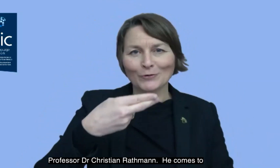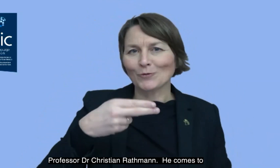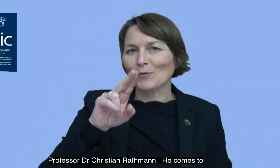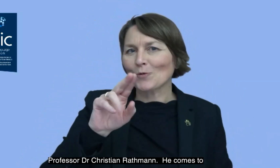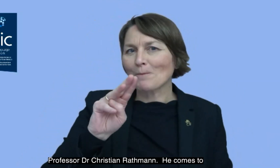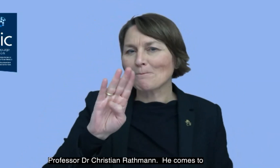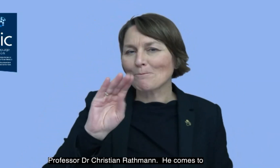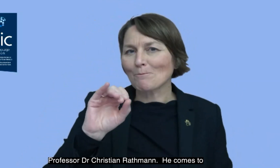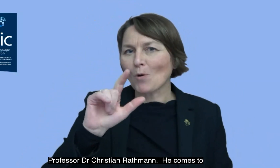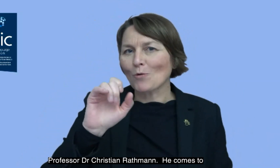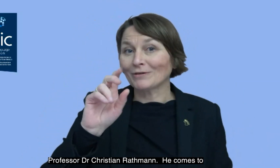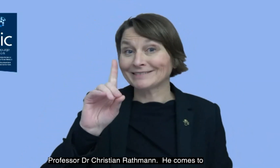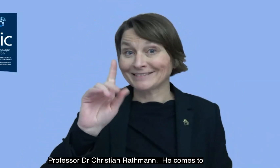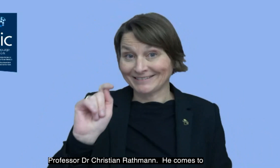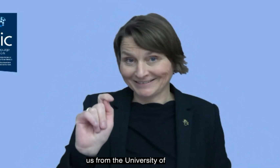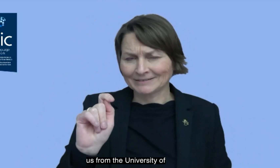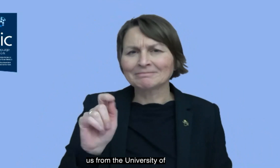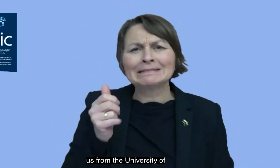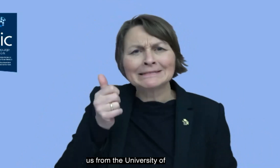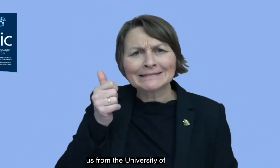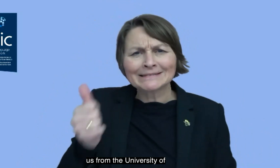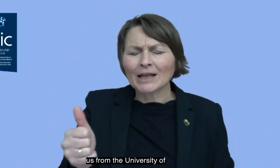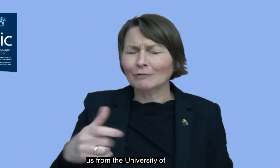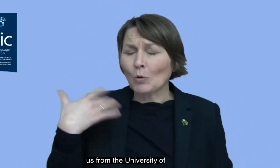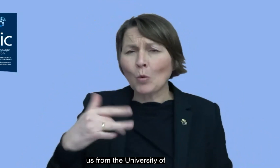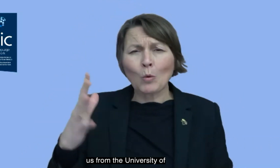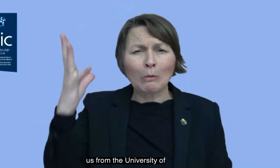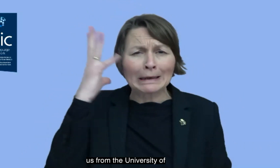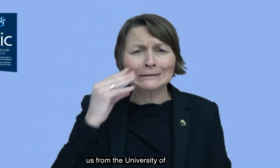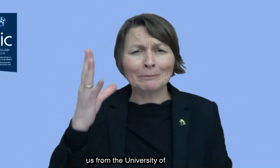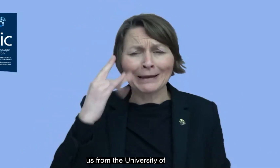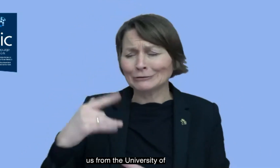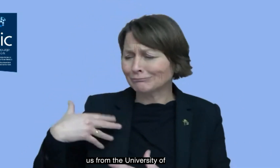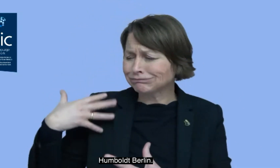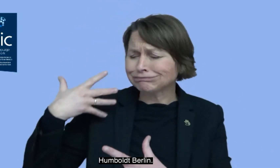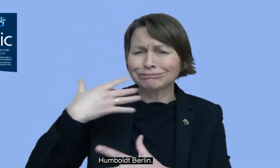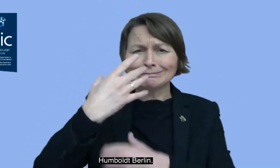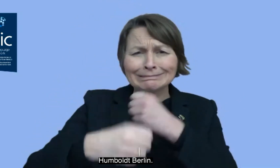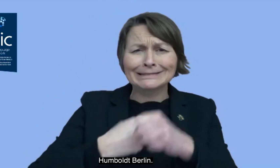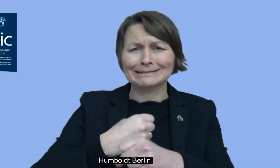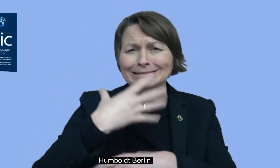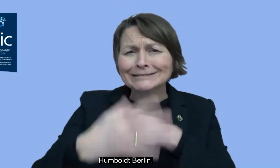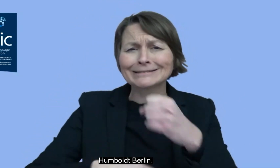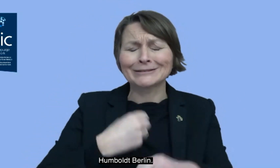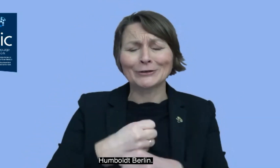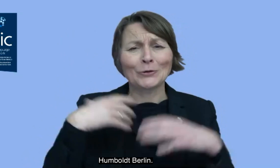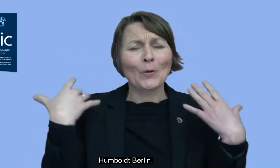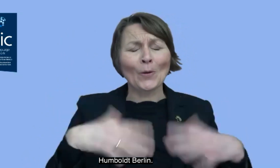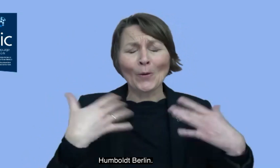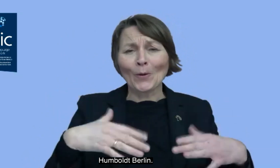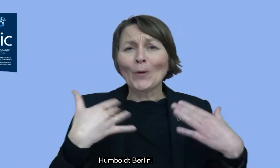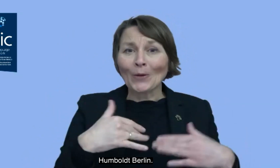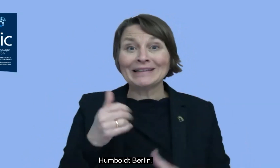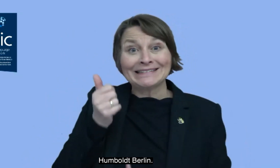Rathmann, que viene de la Universidad Humboldt de Berlín.